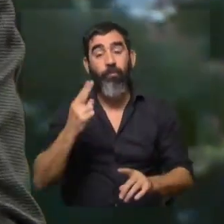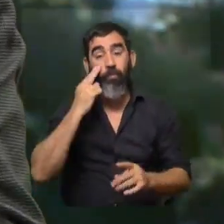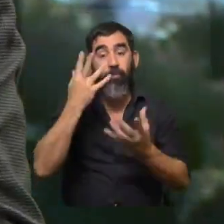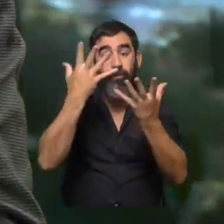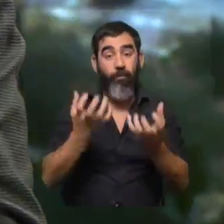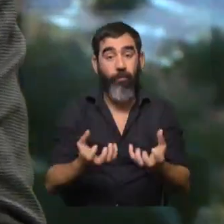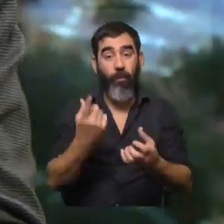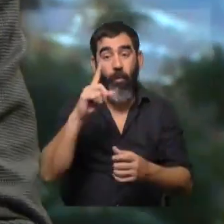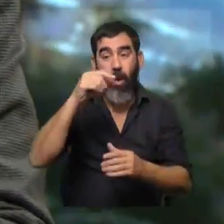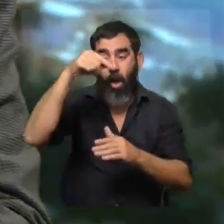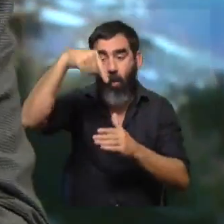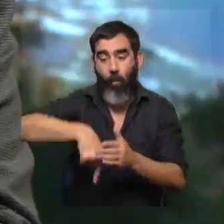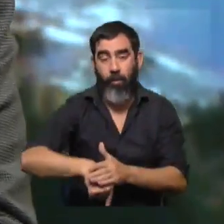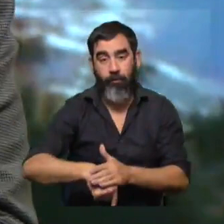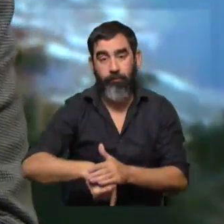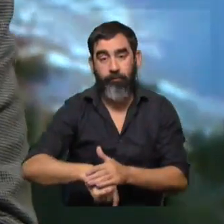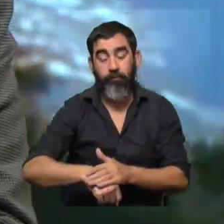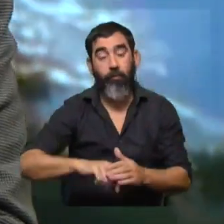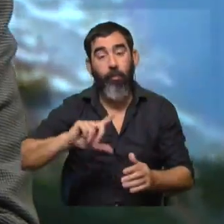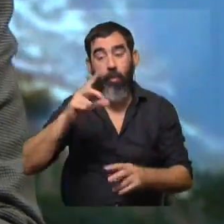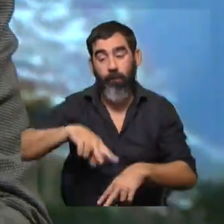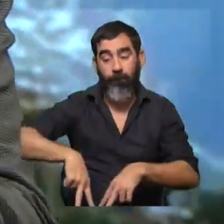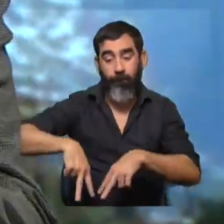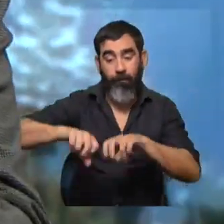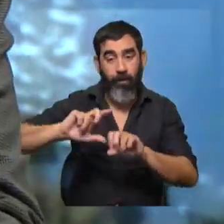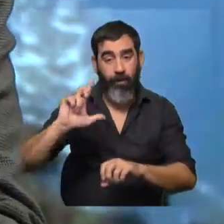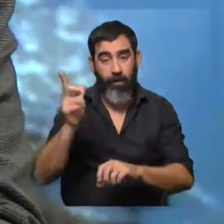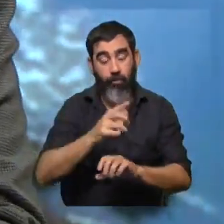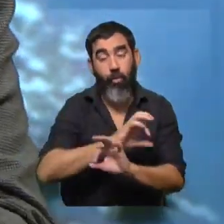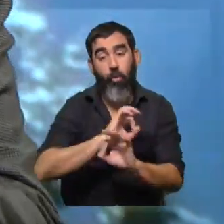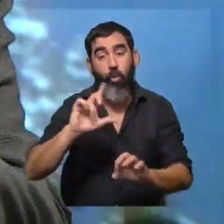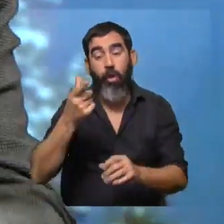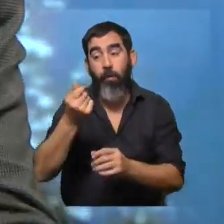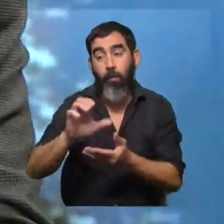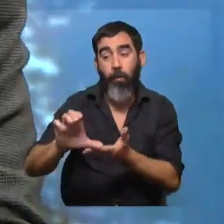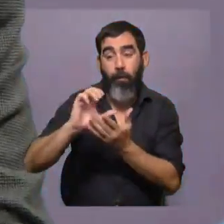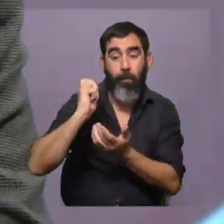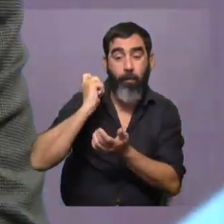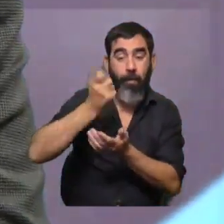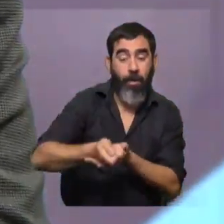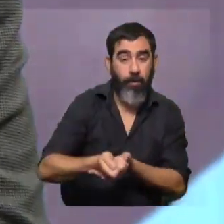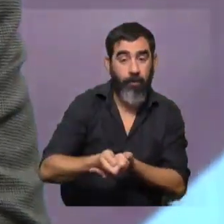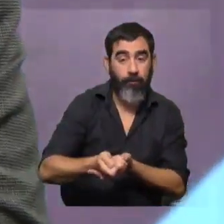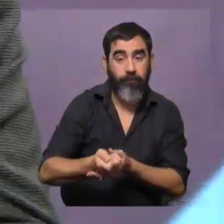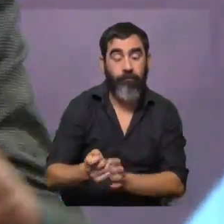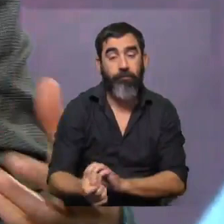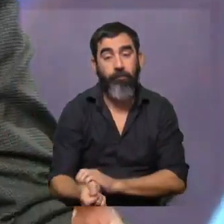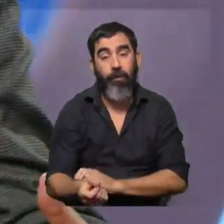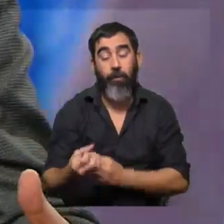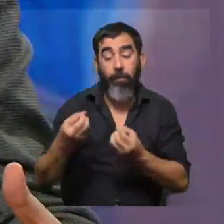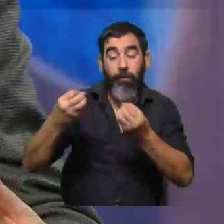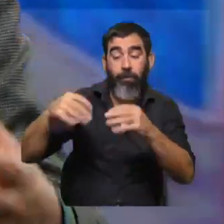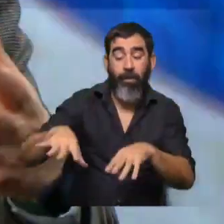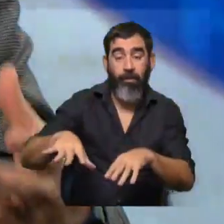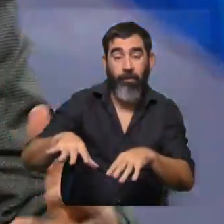lo que tuvimos, y por no tener la investigación o no tener los recursos para la inversión, perdemos